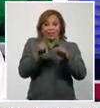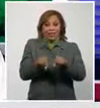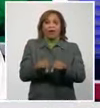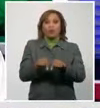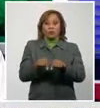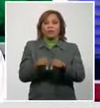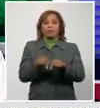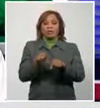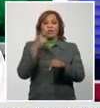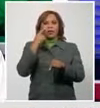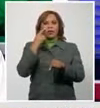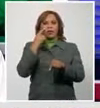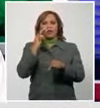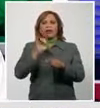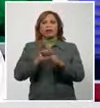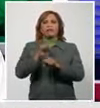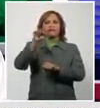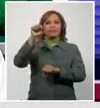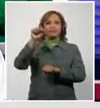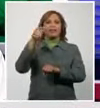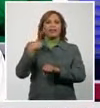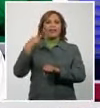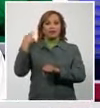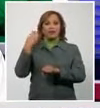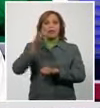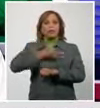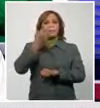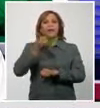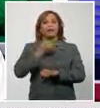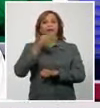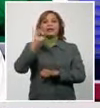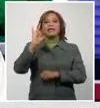reflejamos en el gráfico ayer, el